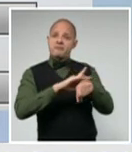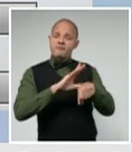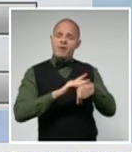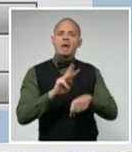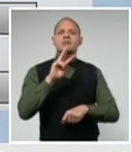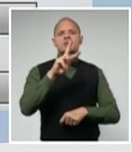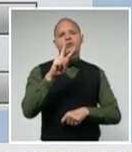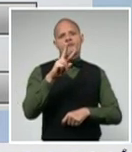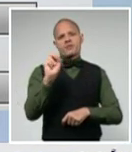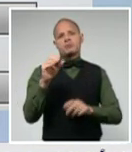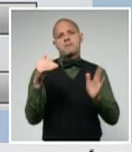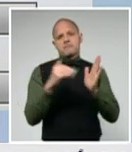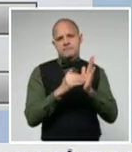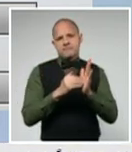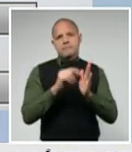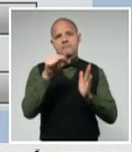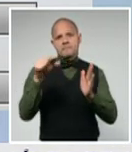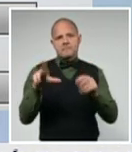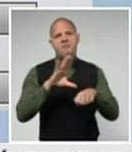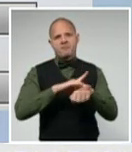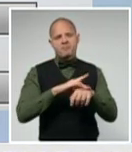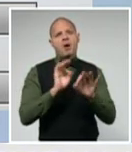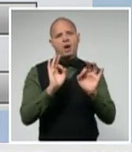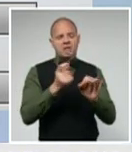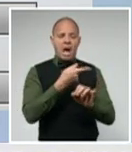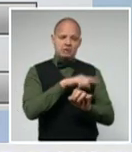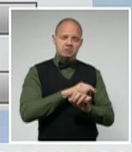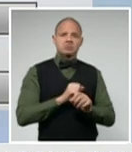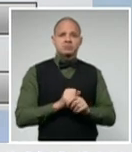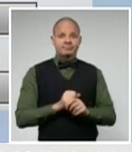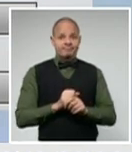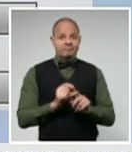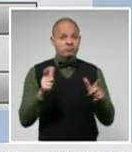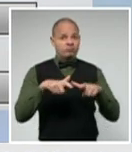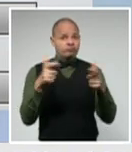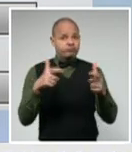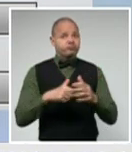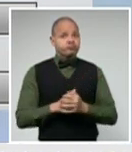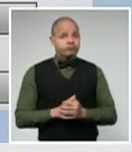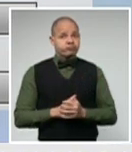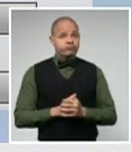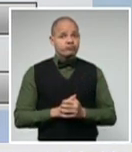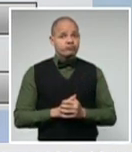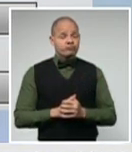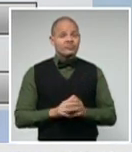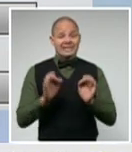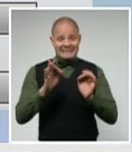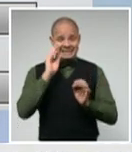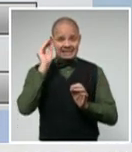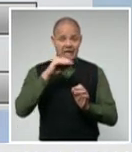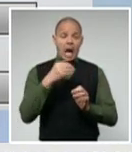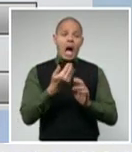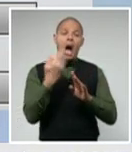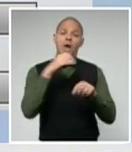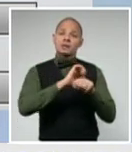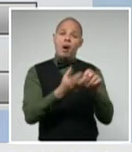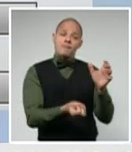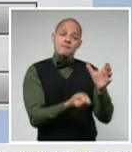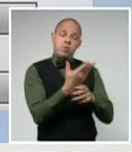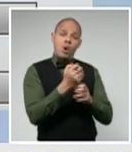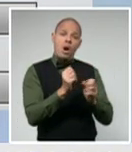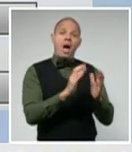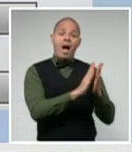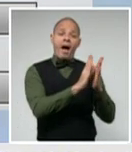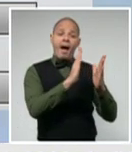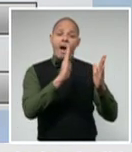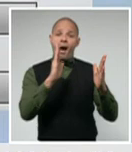320.769 personas con la enfermedad, cifra elevada, y con esto pues ya la cifra